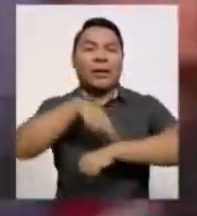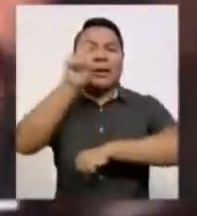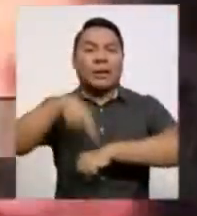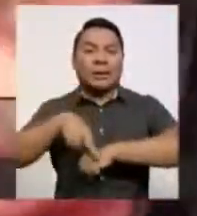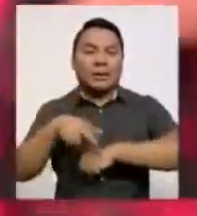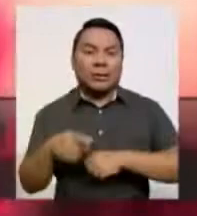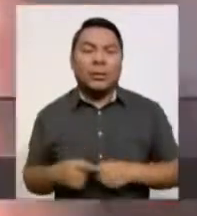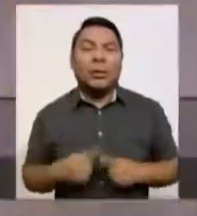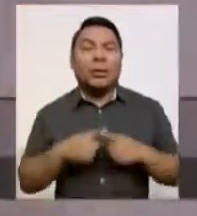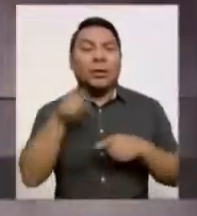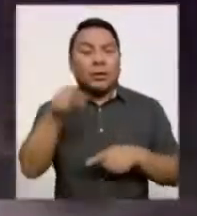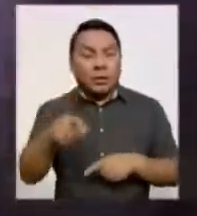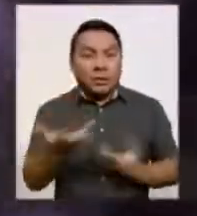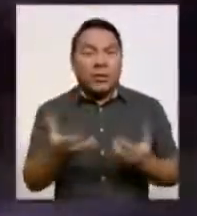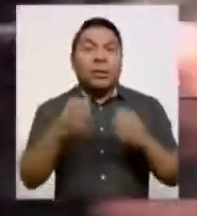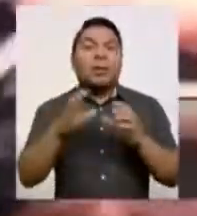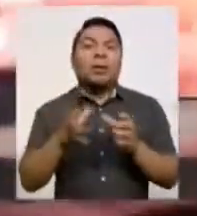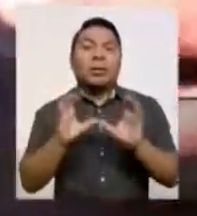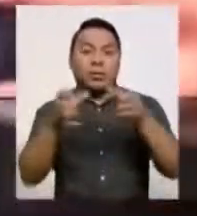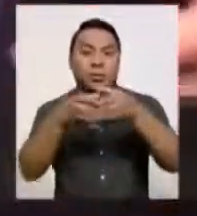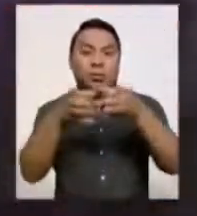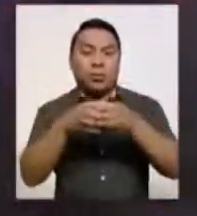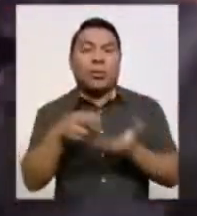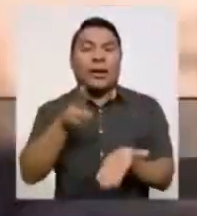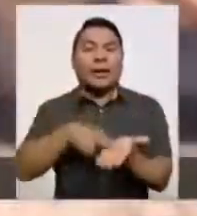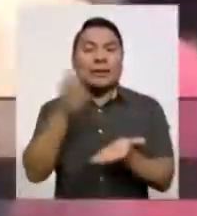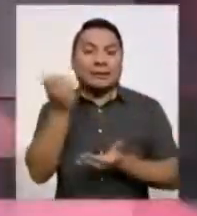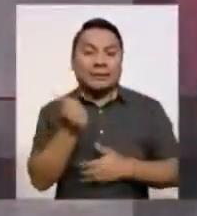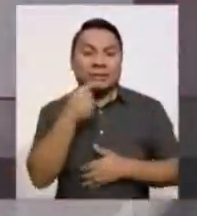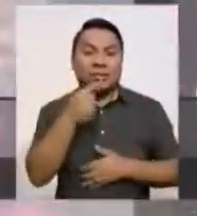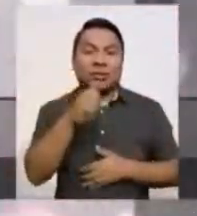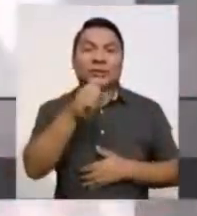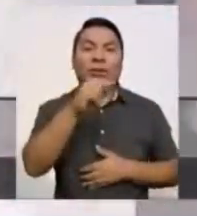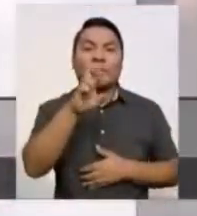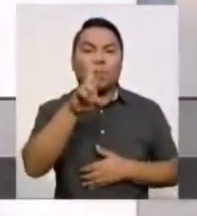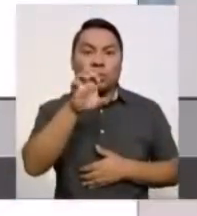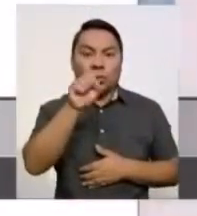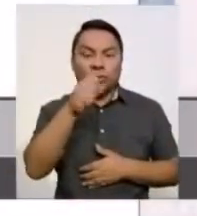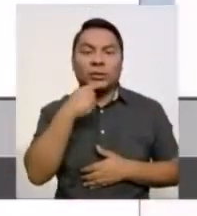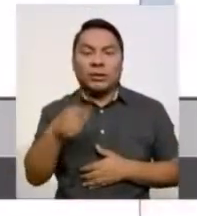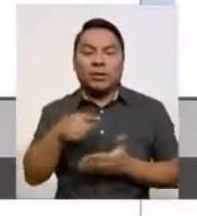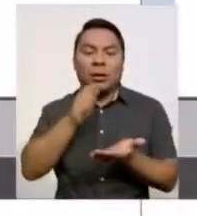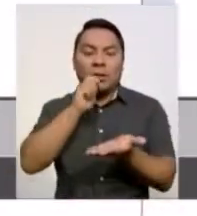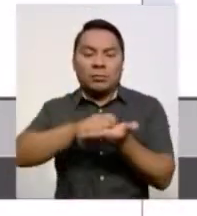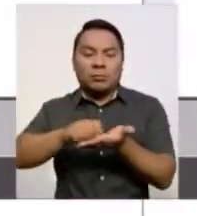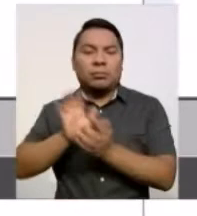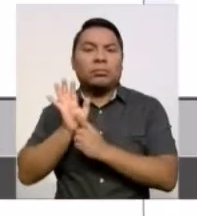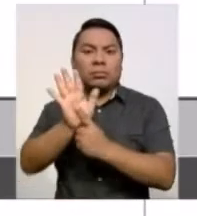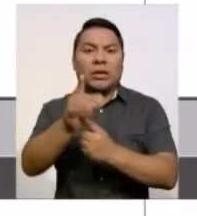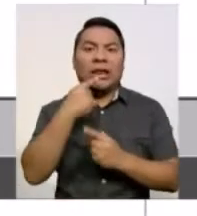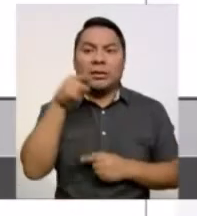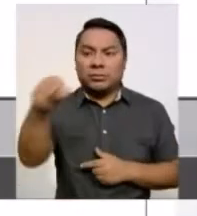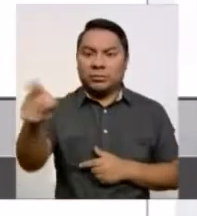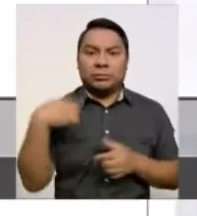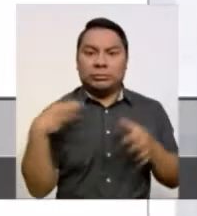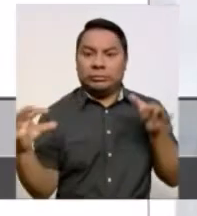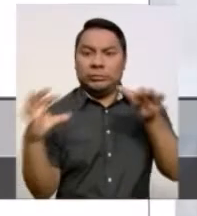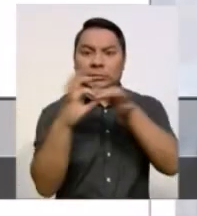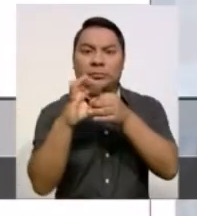La compañía Positiva y Seguros y Reaseguros deslindó mediante un comunicado la existencia de algún vínculo con actos de